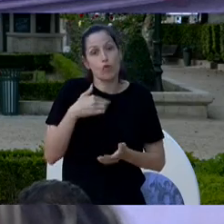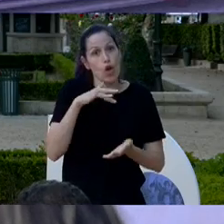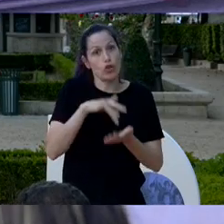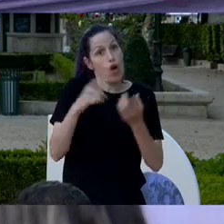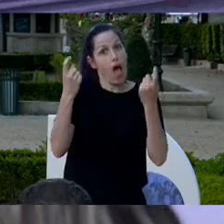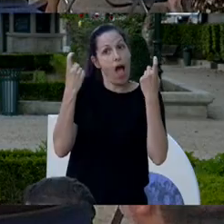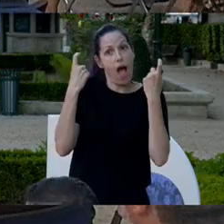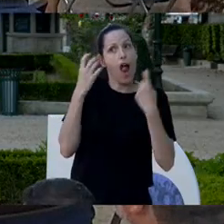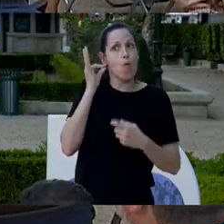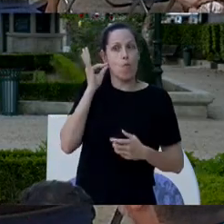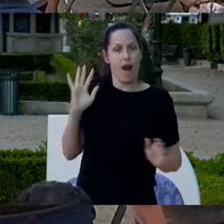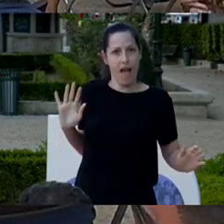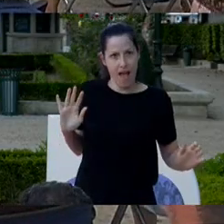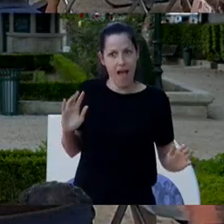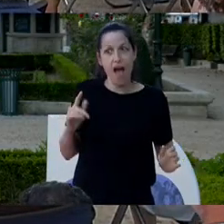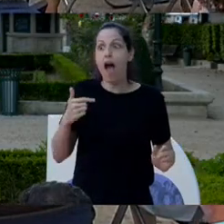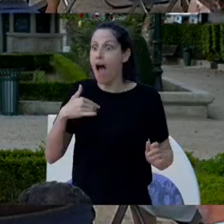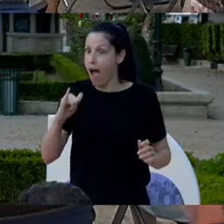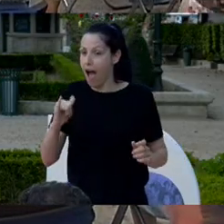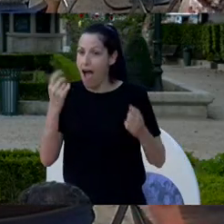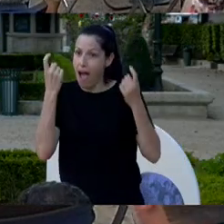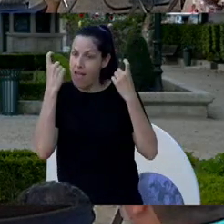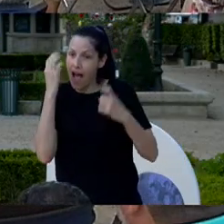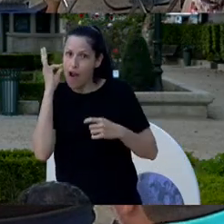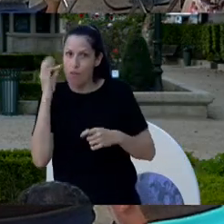Ah, temos unha alumna de Ernestina.